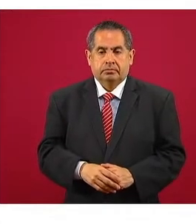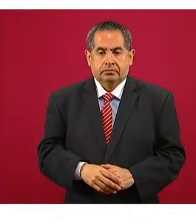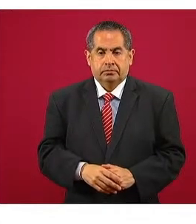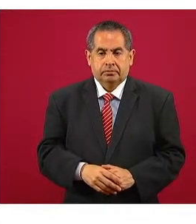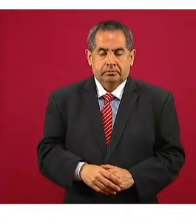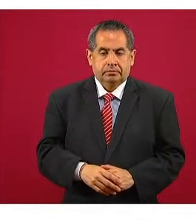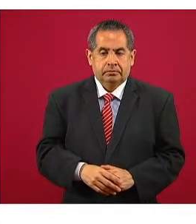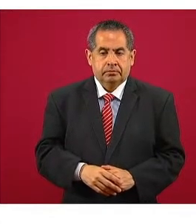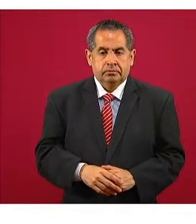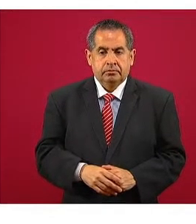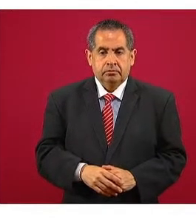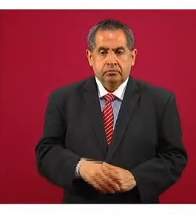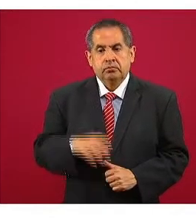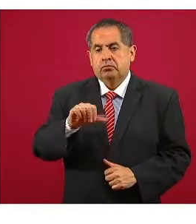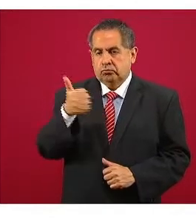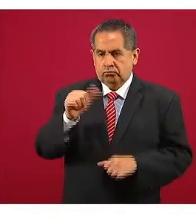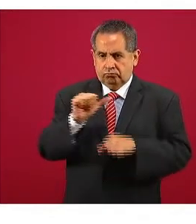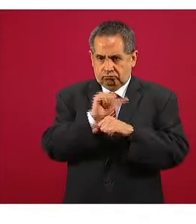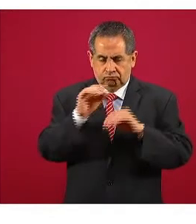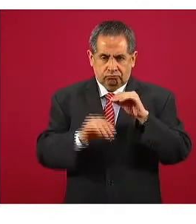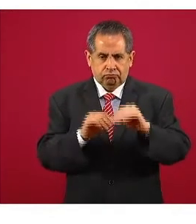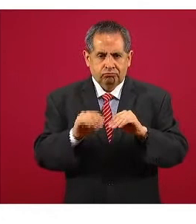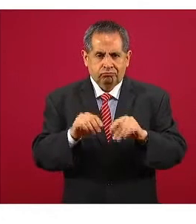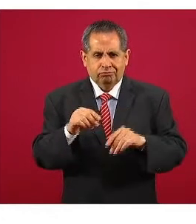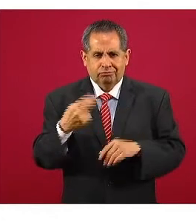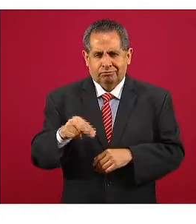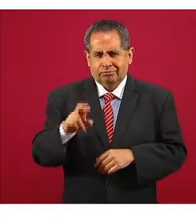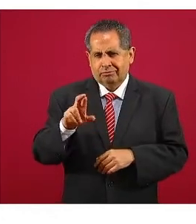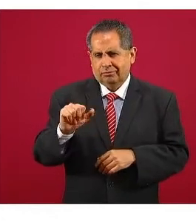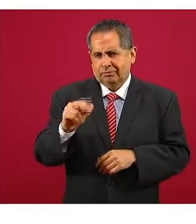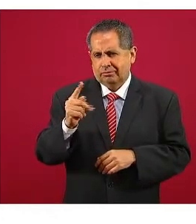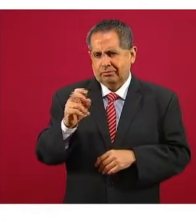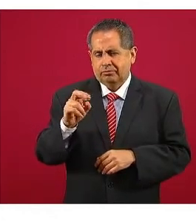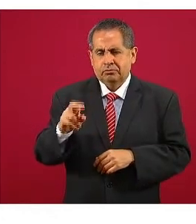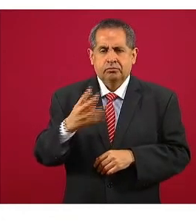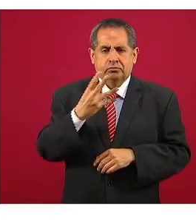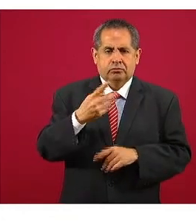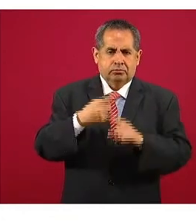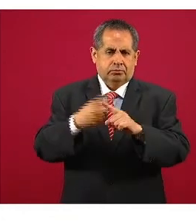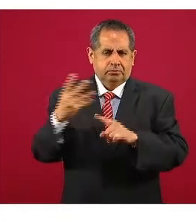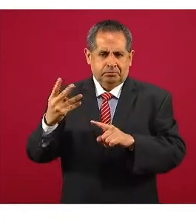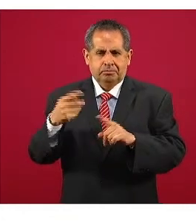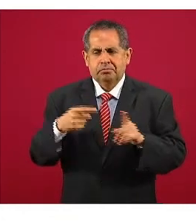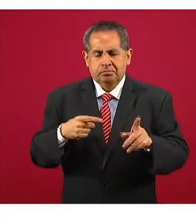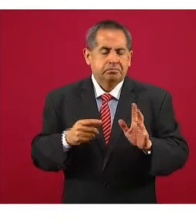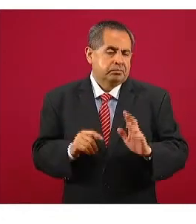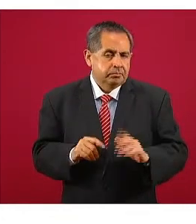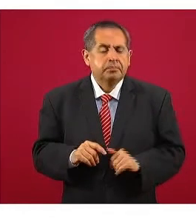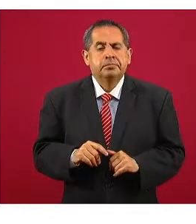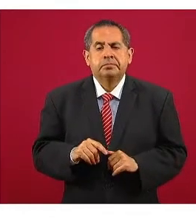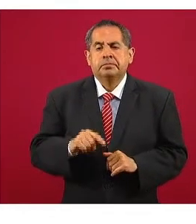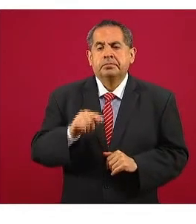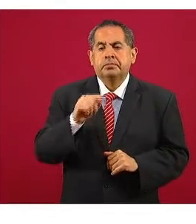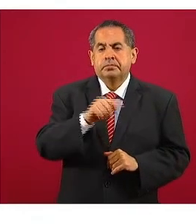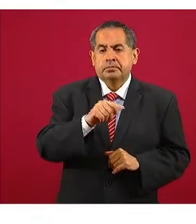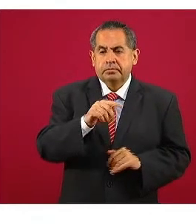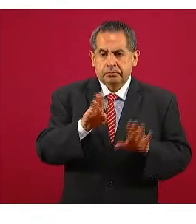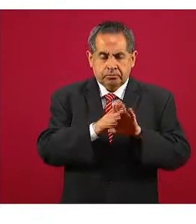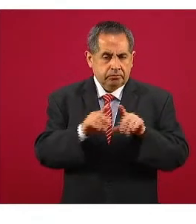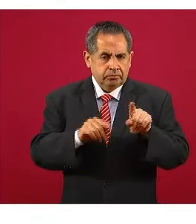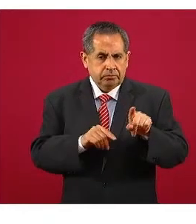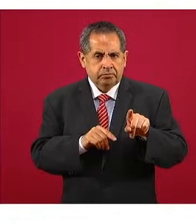Este es otro de los vehículos. Este es un Raptor, todoterreno 4x4, que tiene su parte